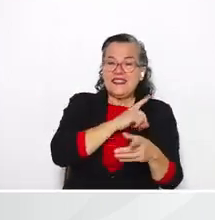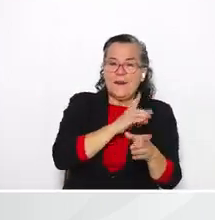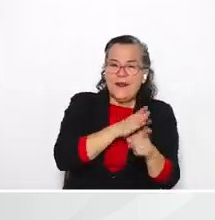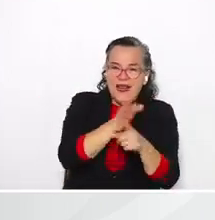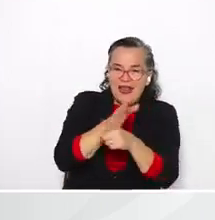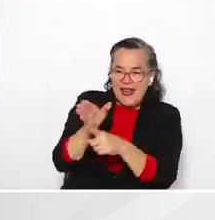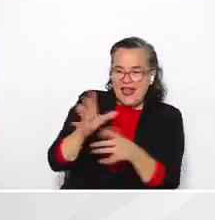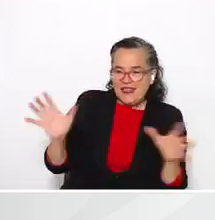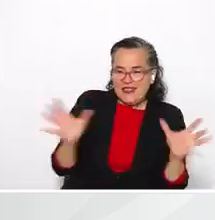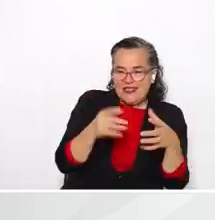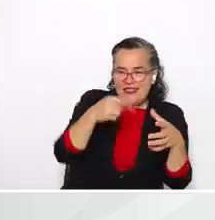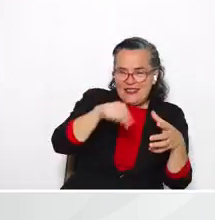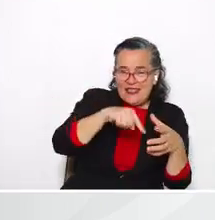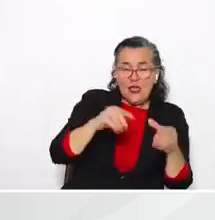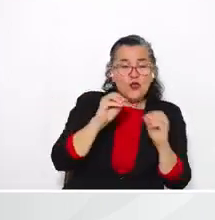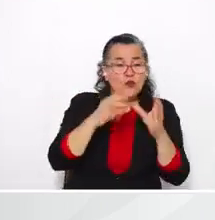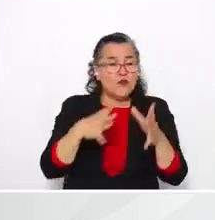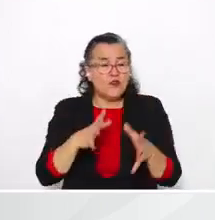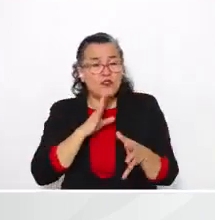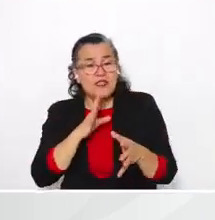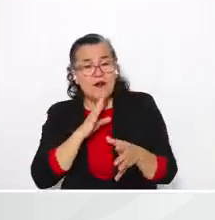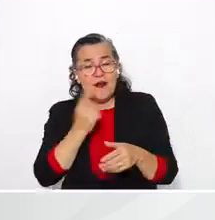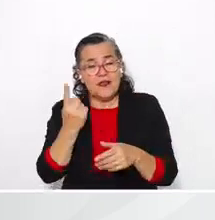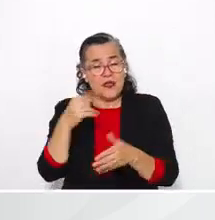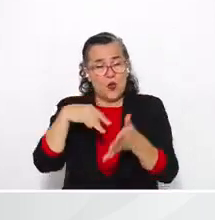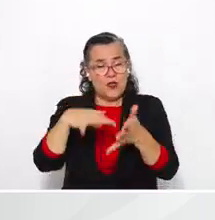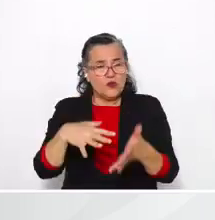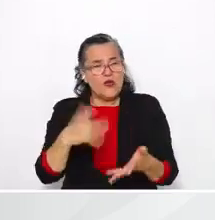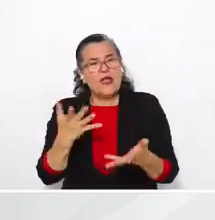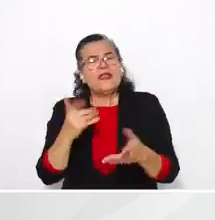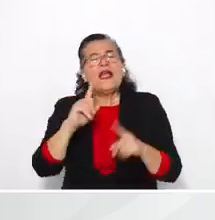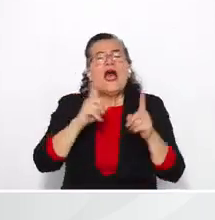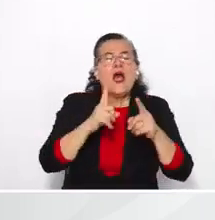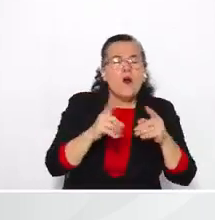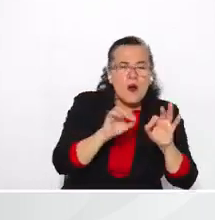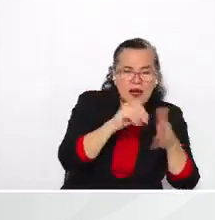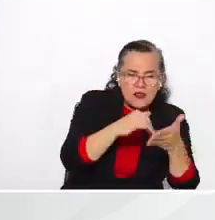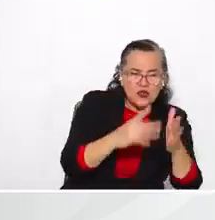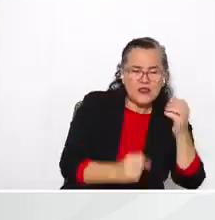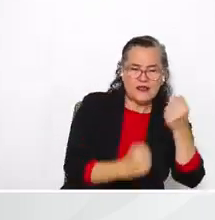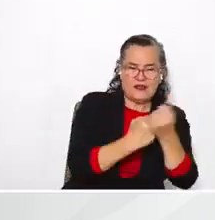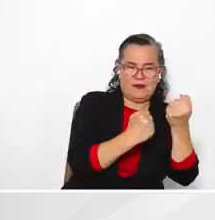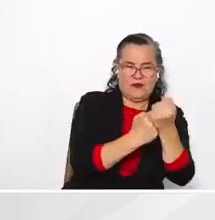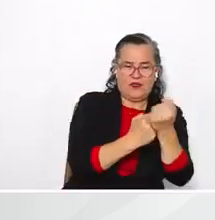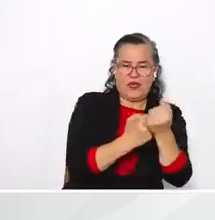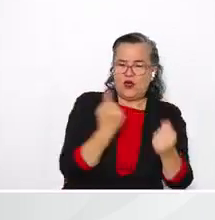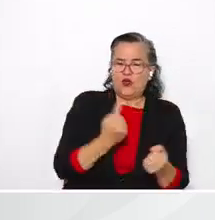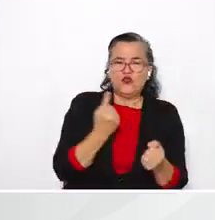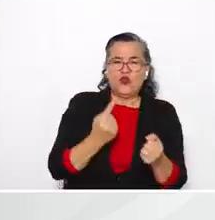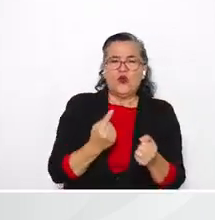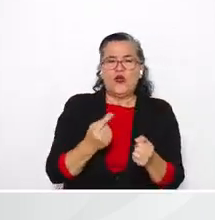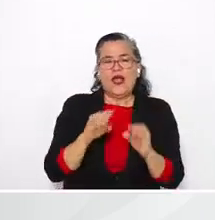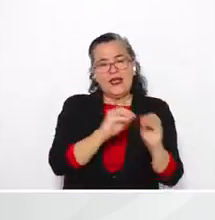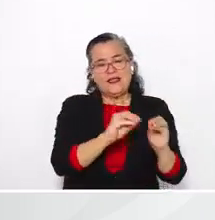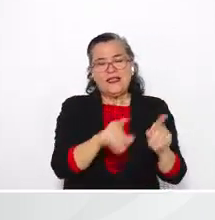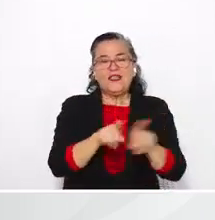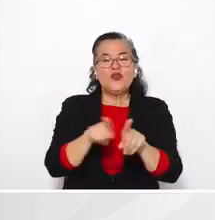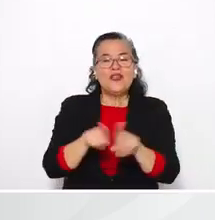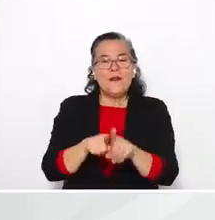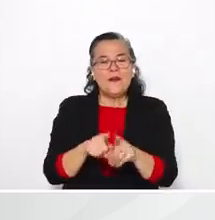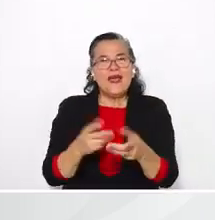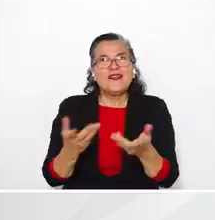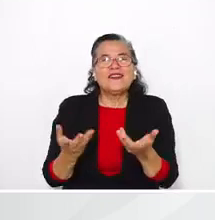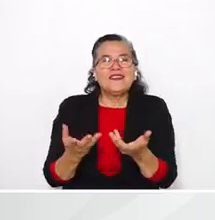de cómo le iba a X o Y estudiante y a cuáles había que apoyar. Entonces, no solo era la enseñanza, sino tratar